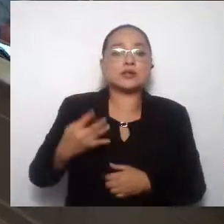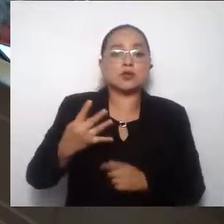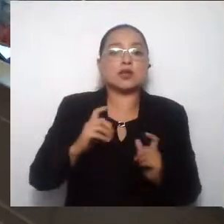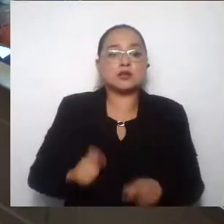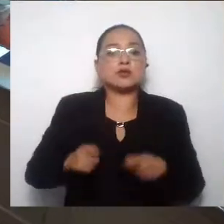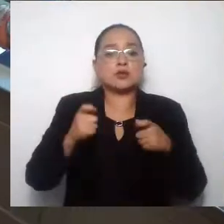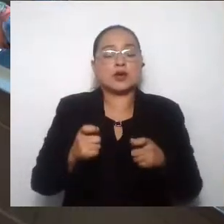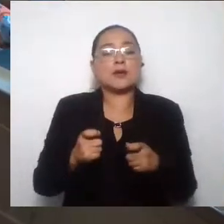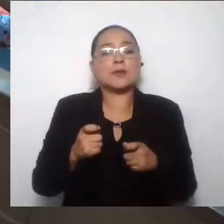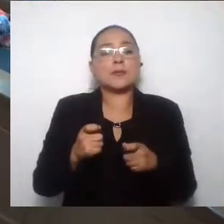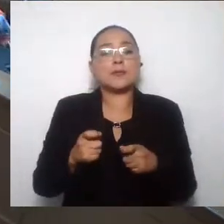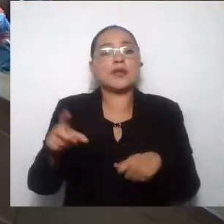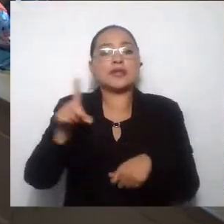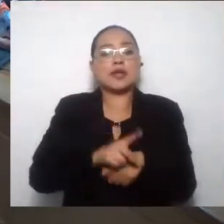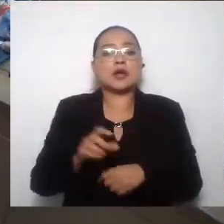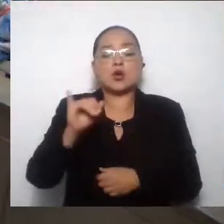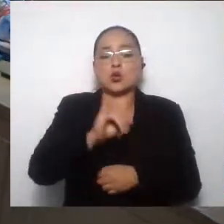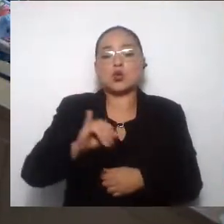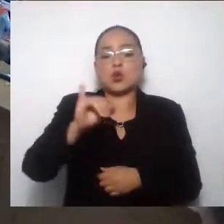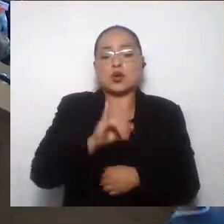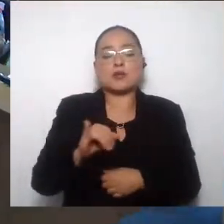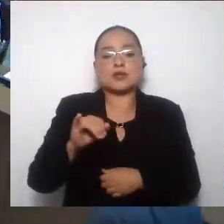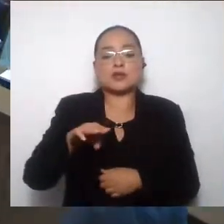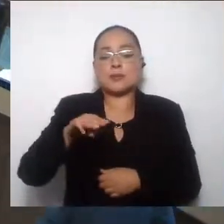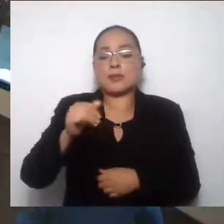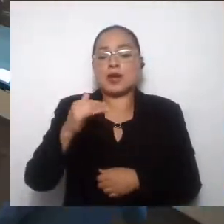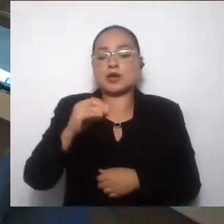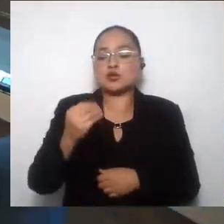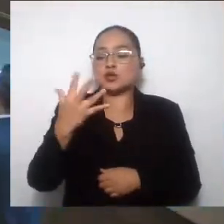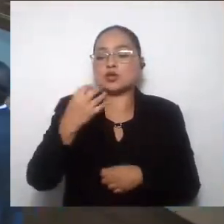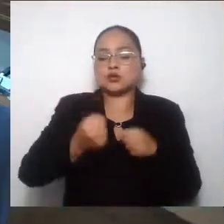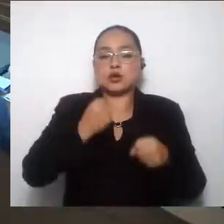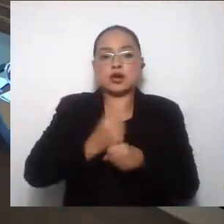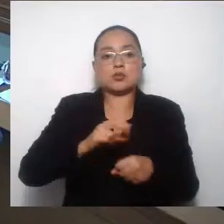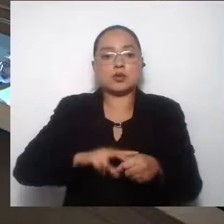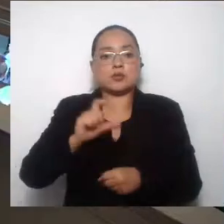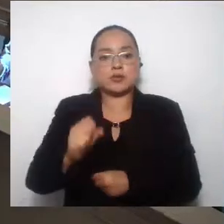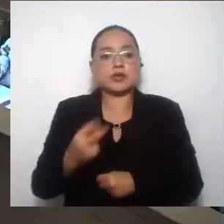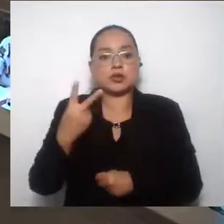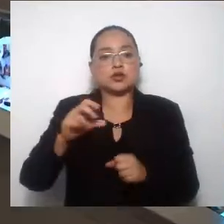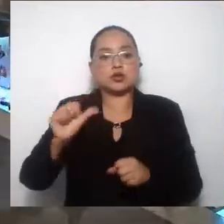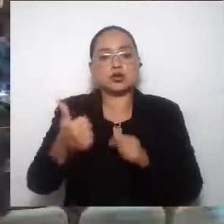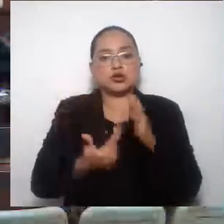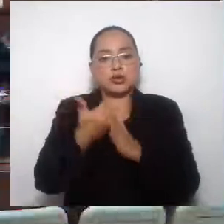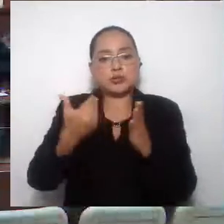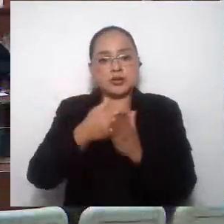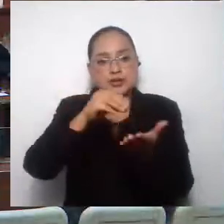sesión ordinaria para el próximo jueves 5 de mayo de 2022 a la hora de ley.